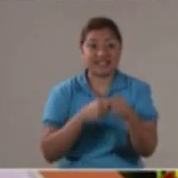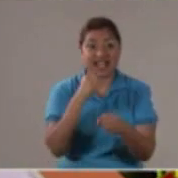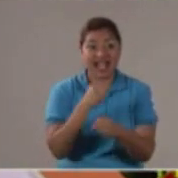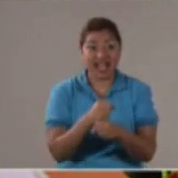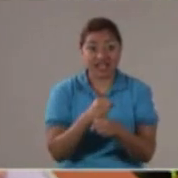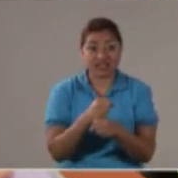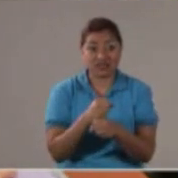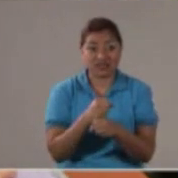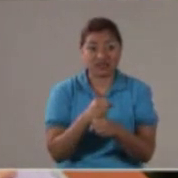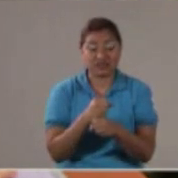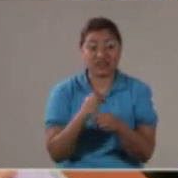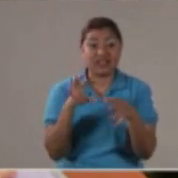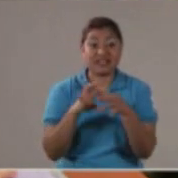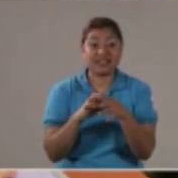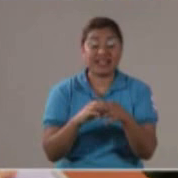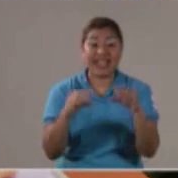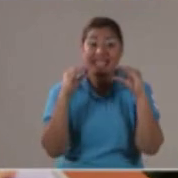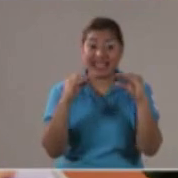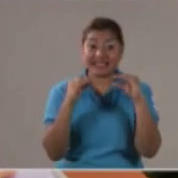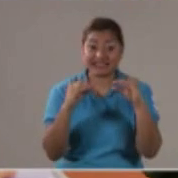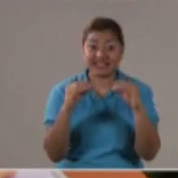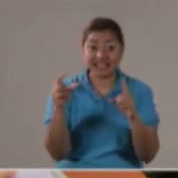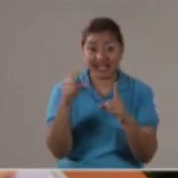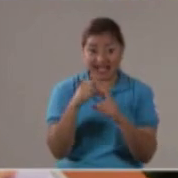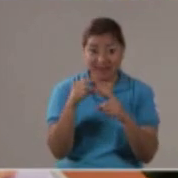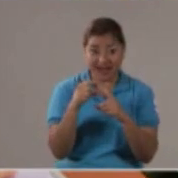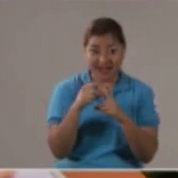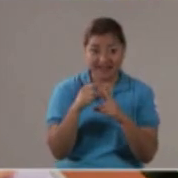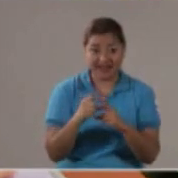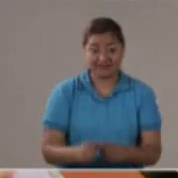de haber empezado a enseñar la palabra. Bueno,